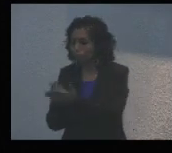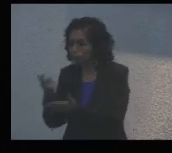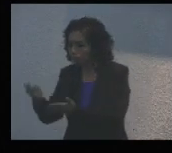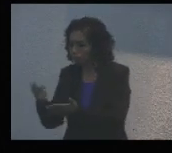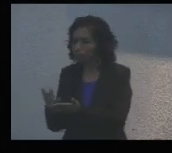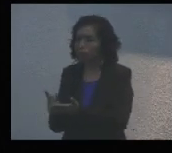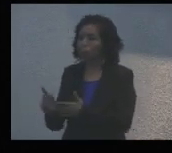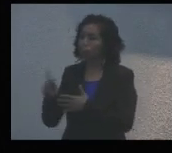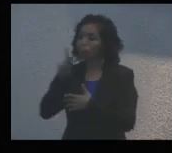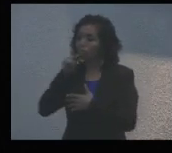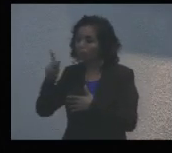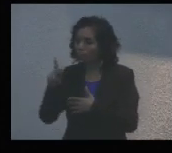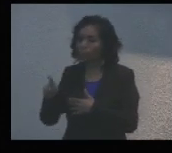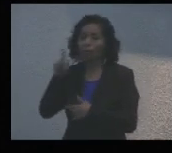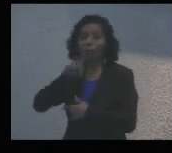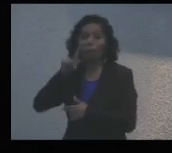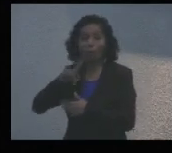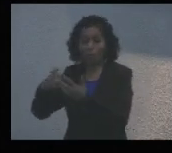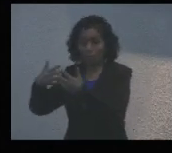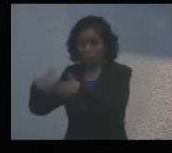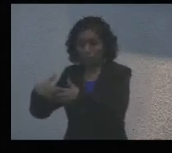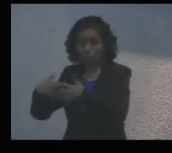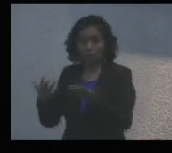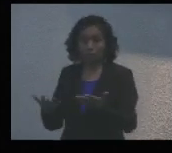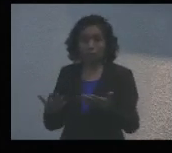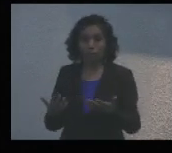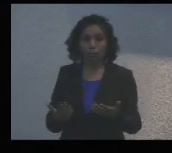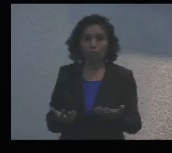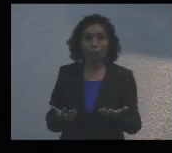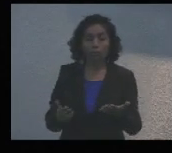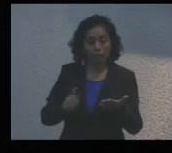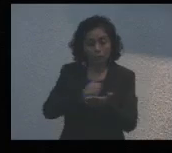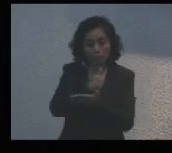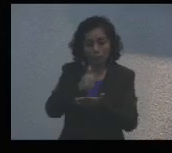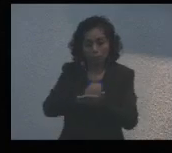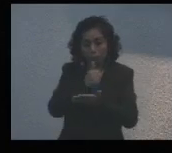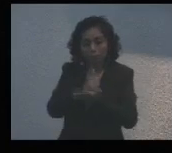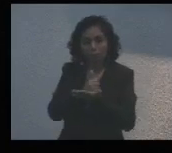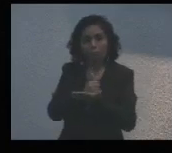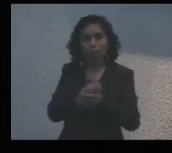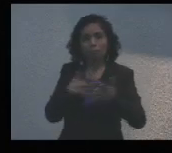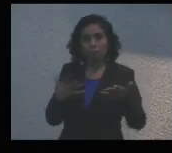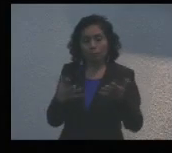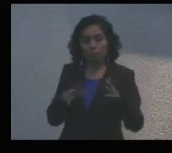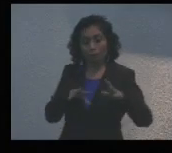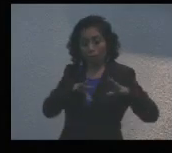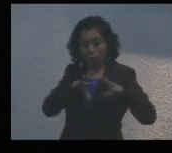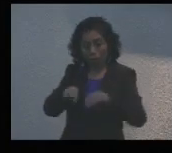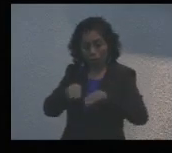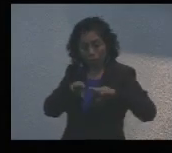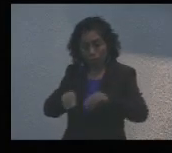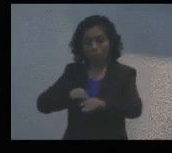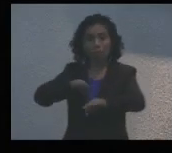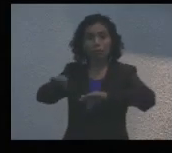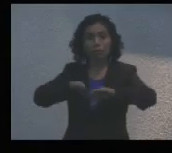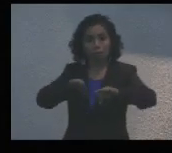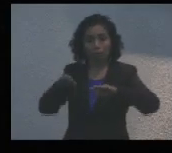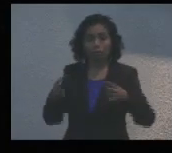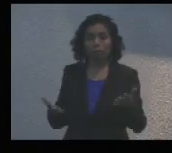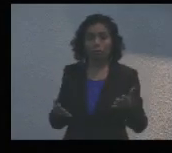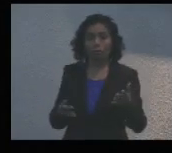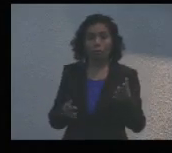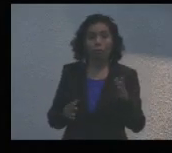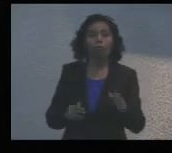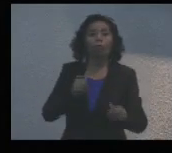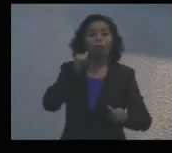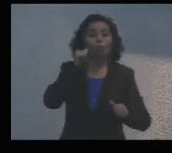de Mujeres Emprendedoras y el Centro de Emprendedor del Instituto de Capacitación para el Trabajo. La especial